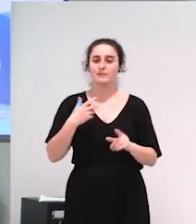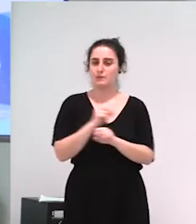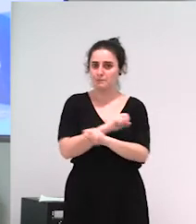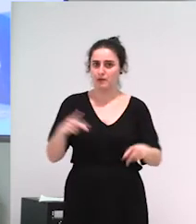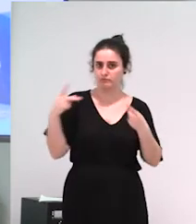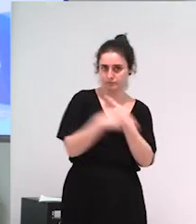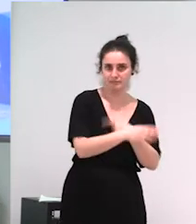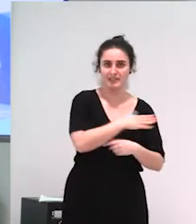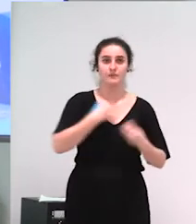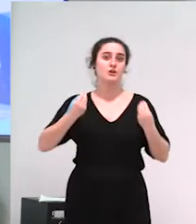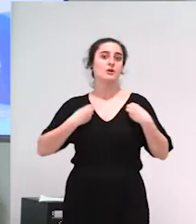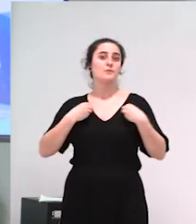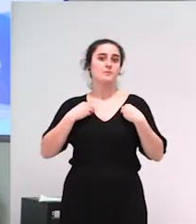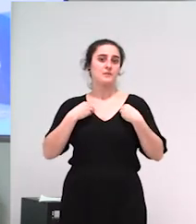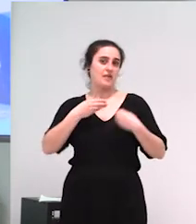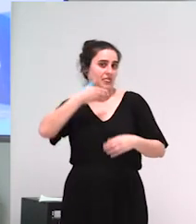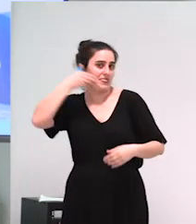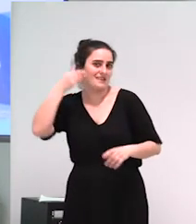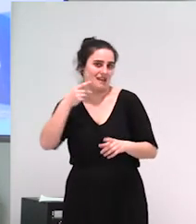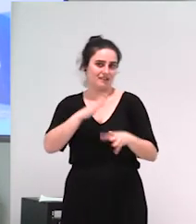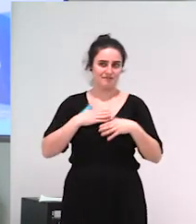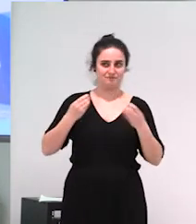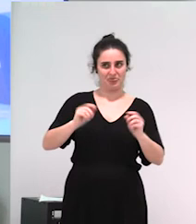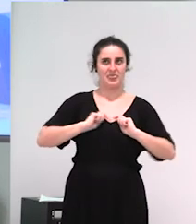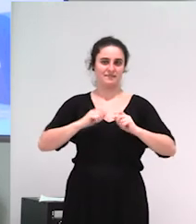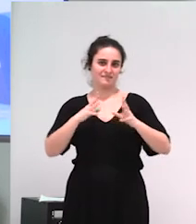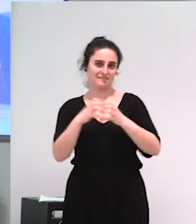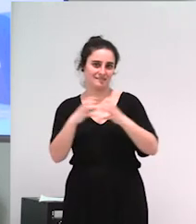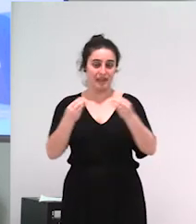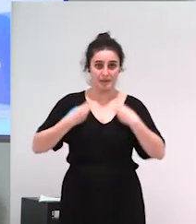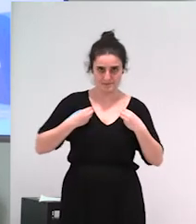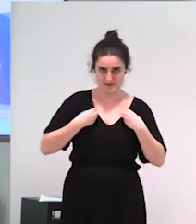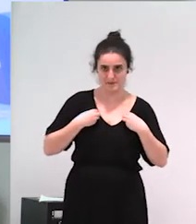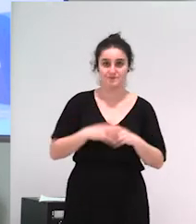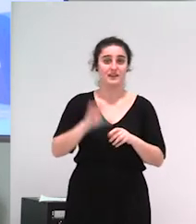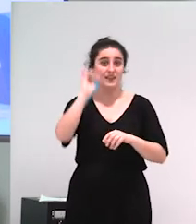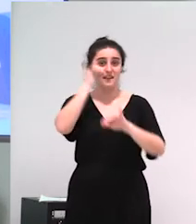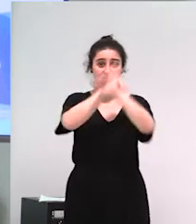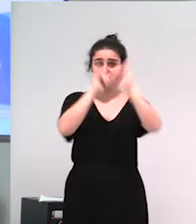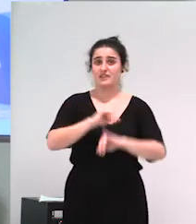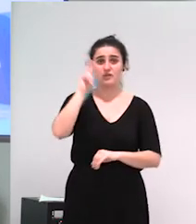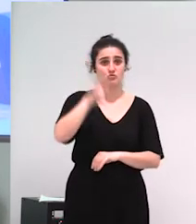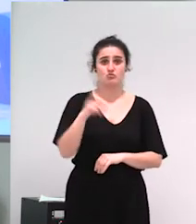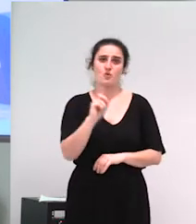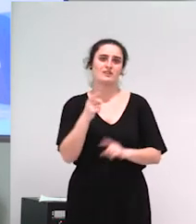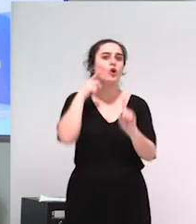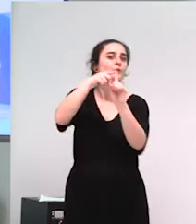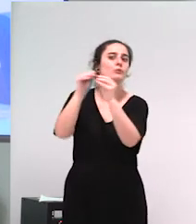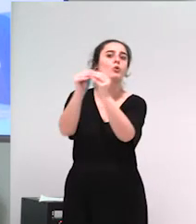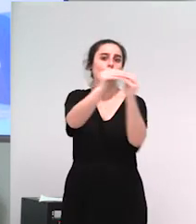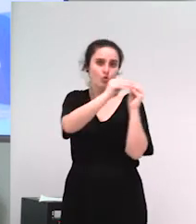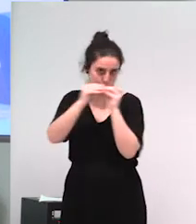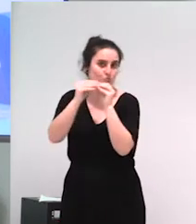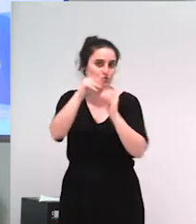valgan la alegría ser vividas. No es una idea feliz, es un objetivo común y en este proceso, pues lo que decíamos antes,